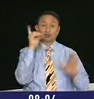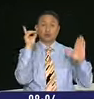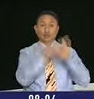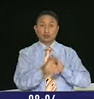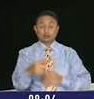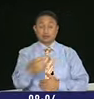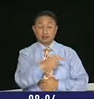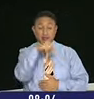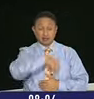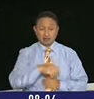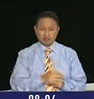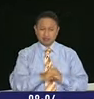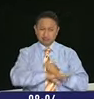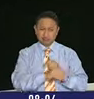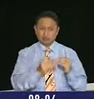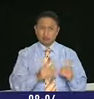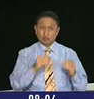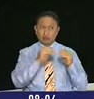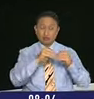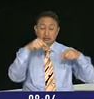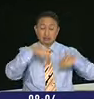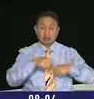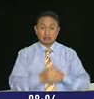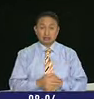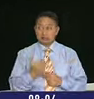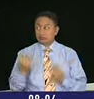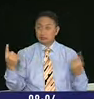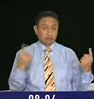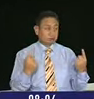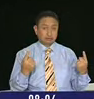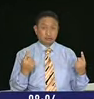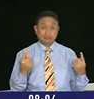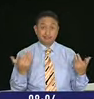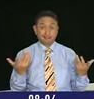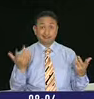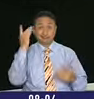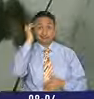que la creciente ola delictiva los tiene acorralados por todos los frentes.